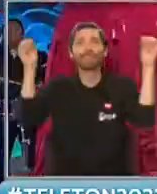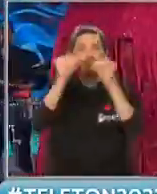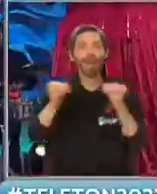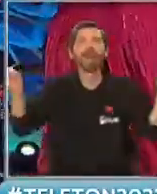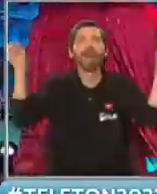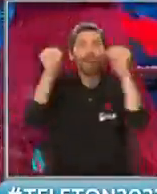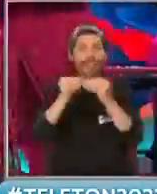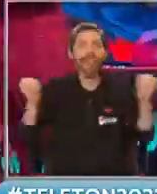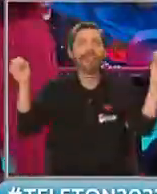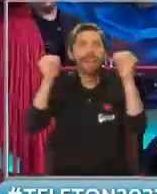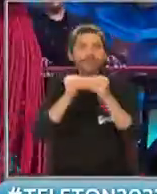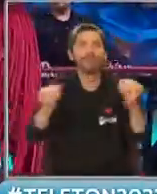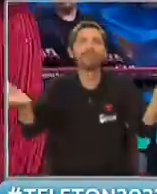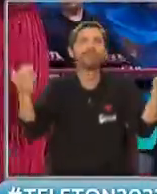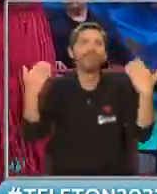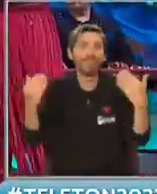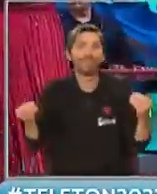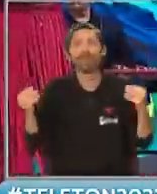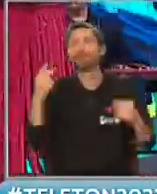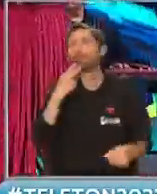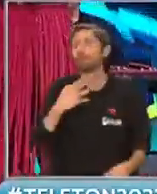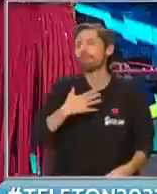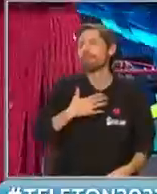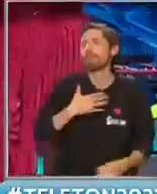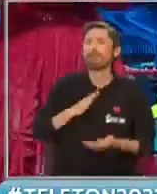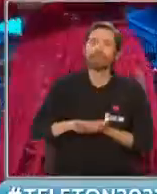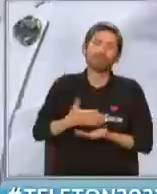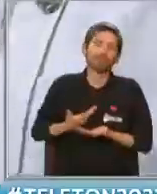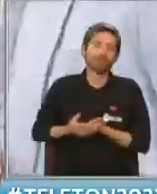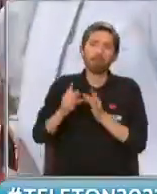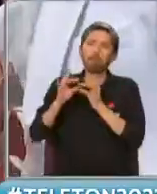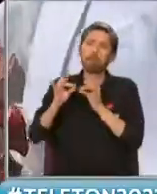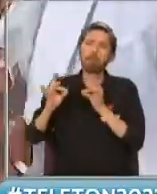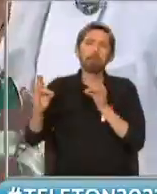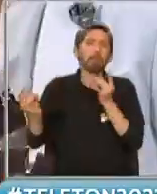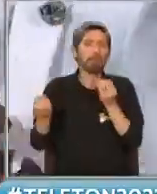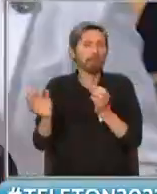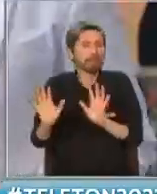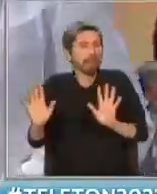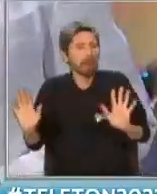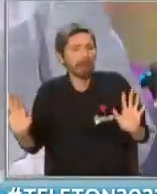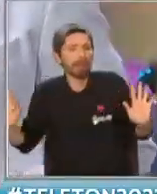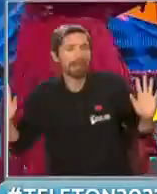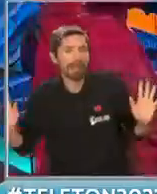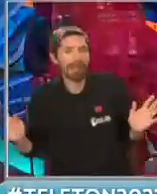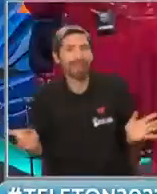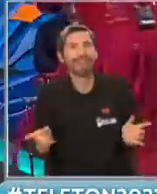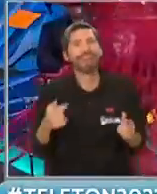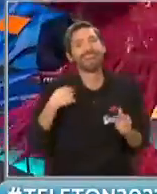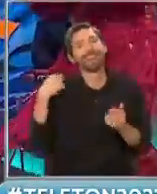beso allá la vida esy sana pero nunca va a